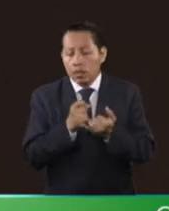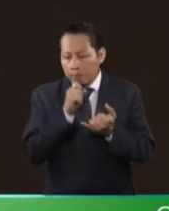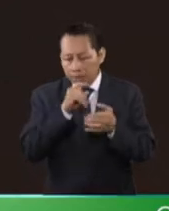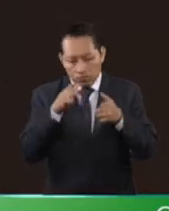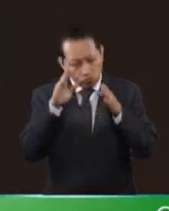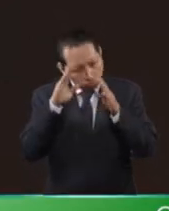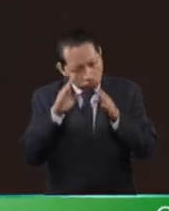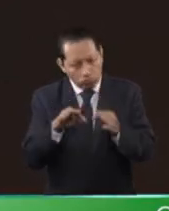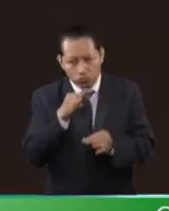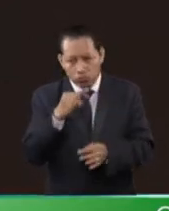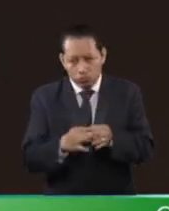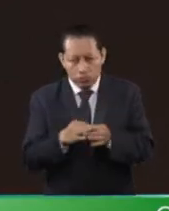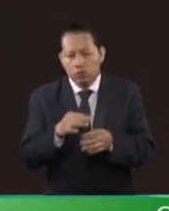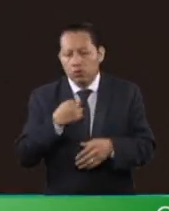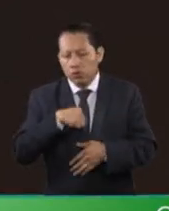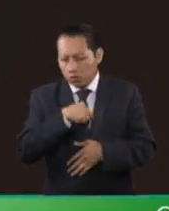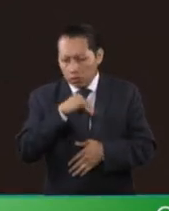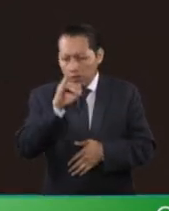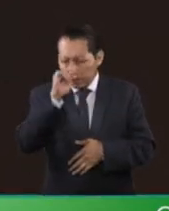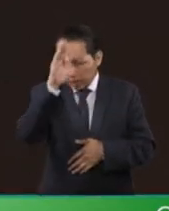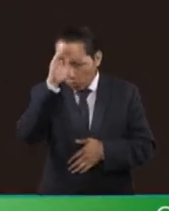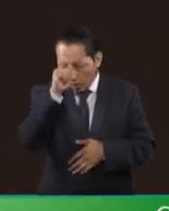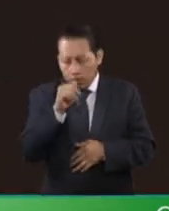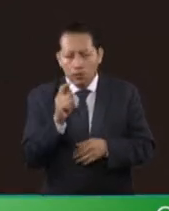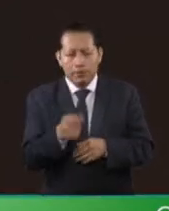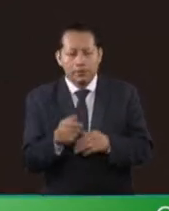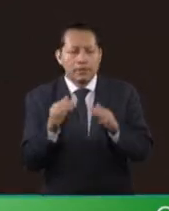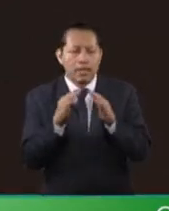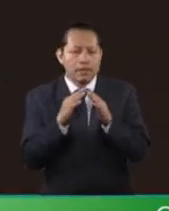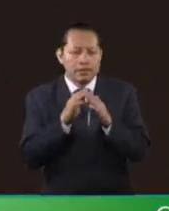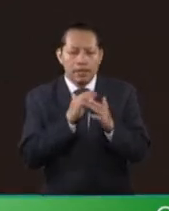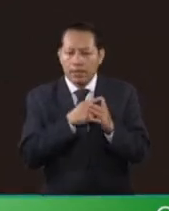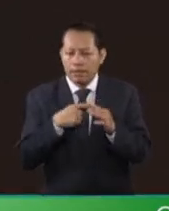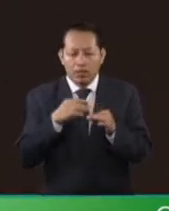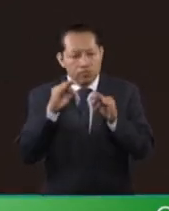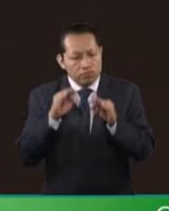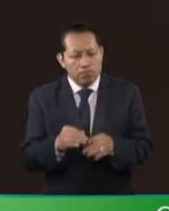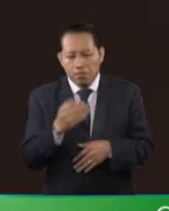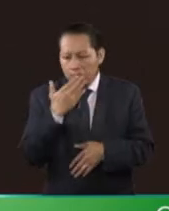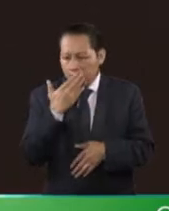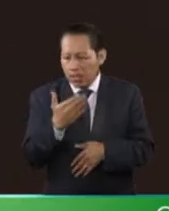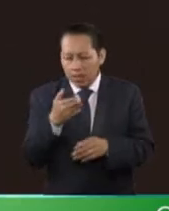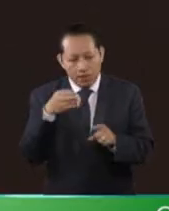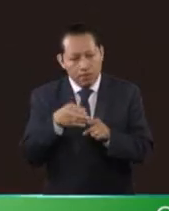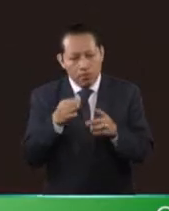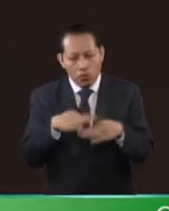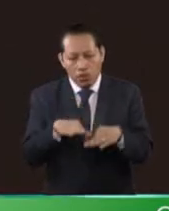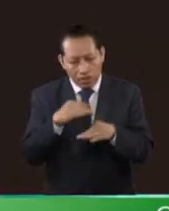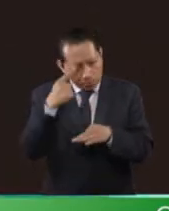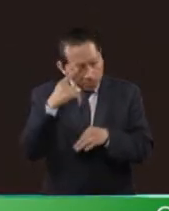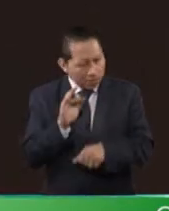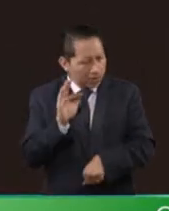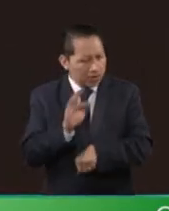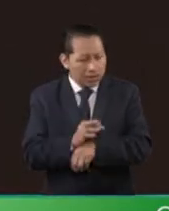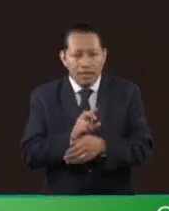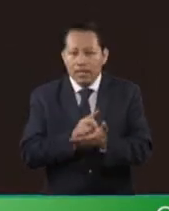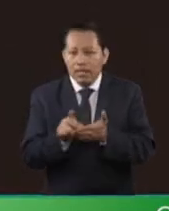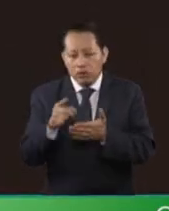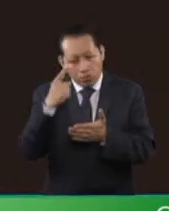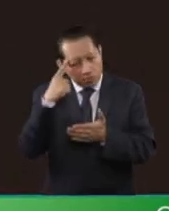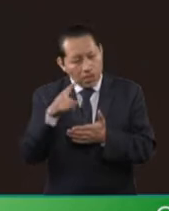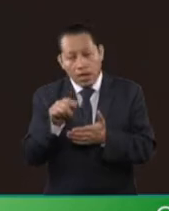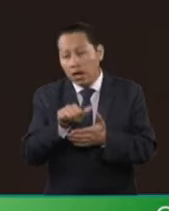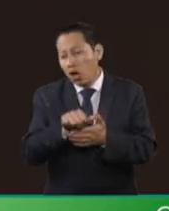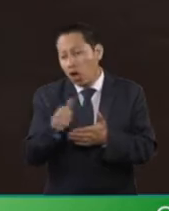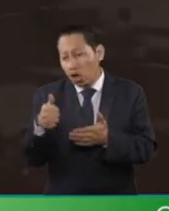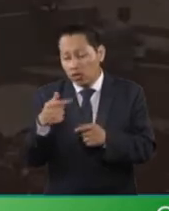convicción, estamos de acuerdo que la vivienda debe de ser adecuada, es central para garantizar el derecho de